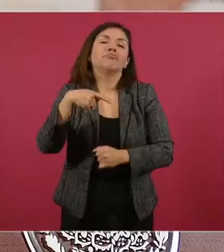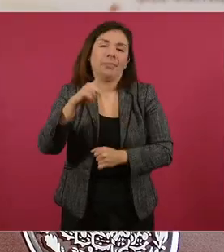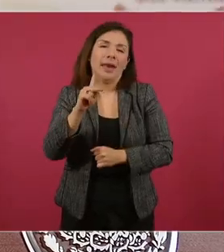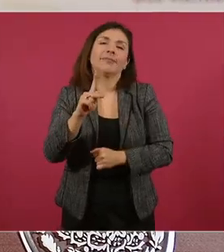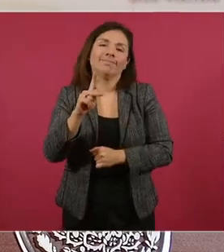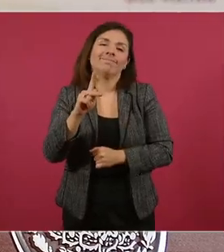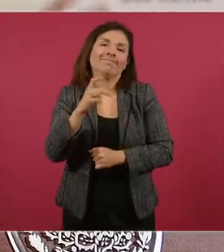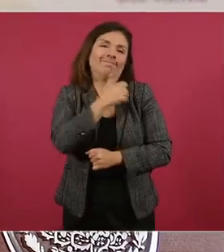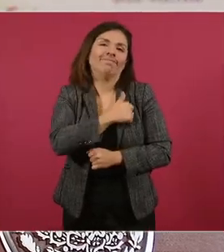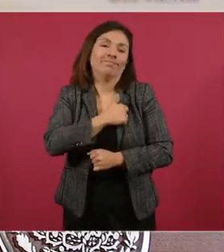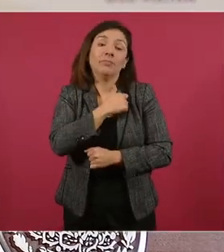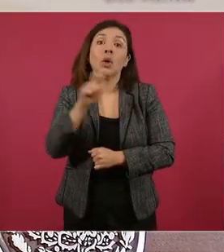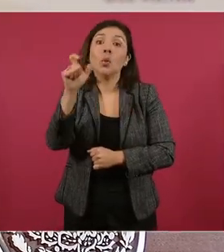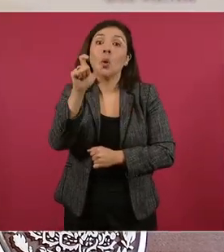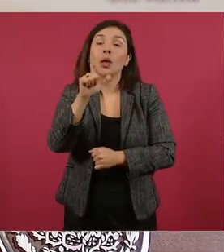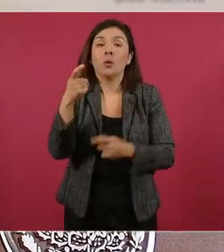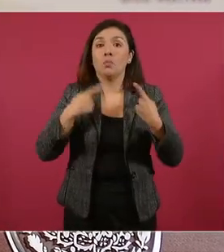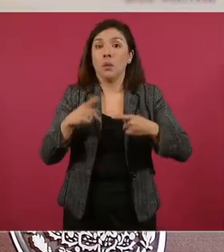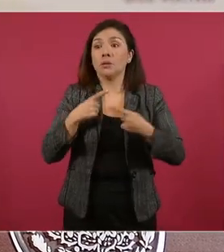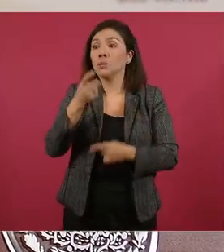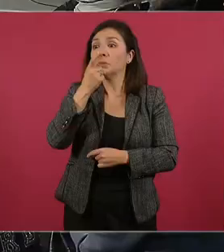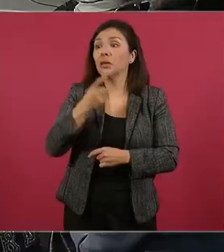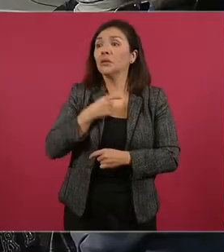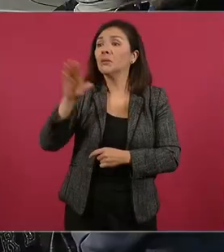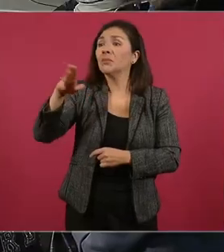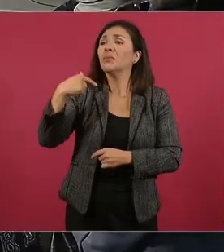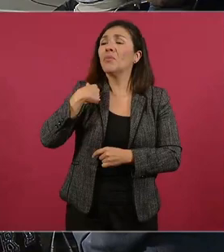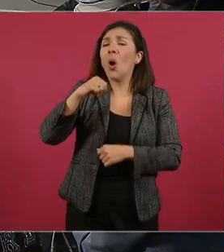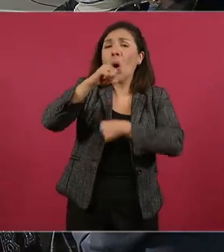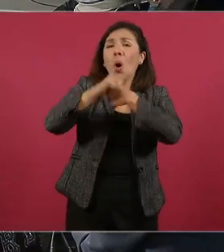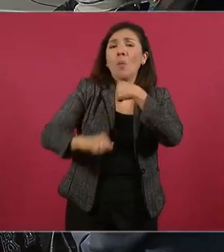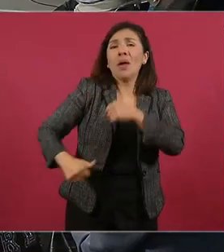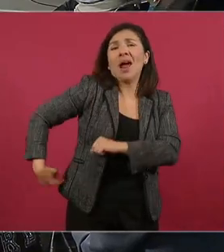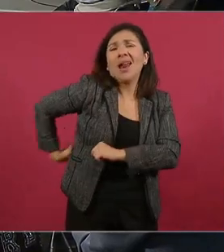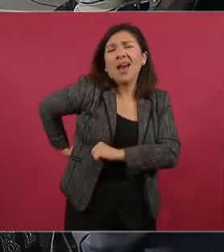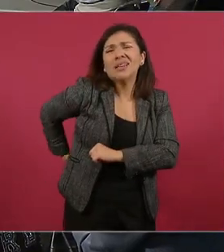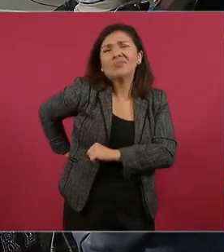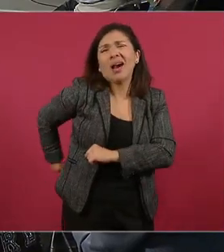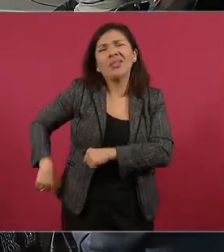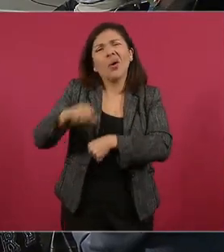Cuando alguien me dice, es que me van a operar de la columna porque